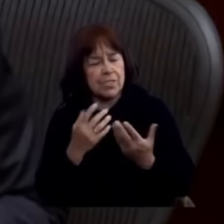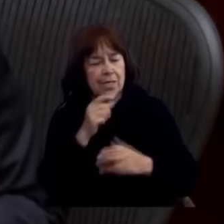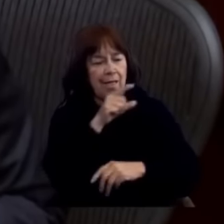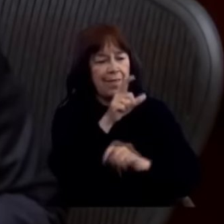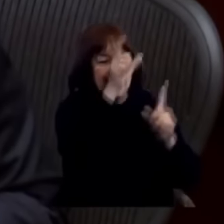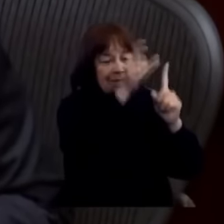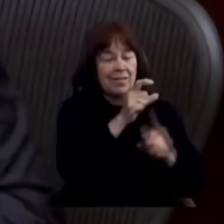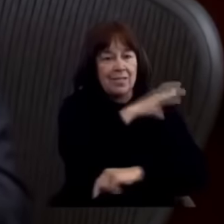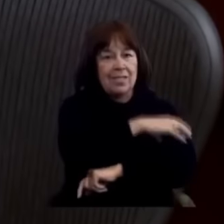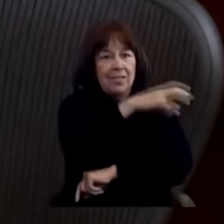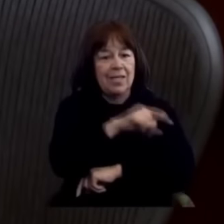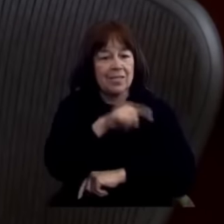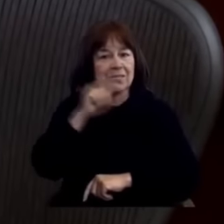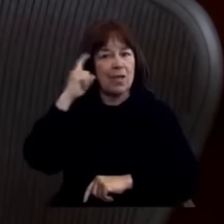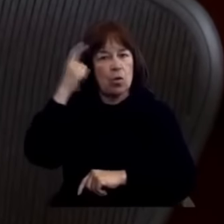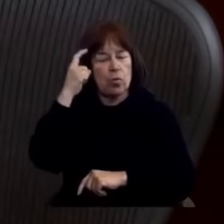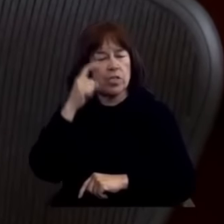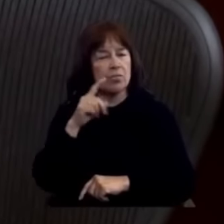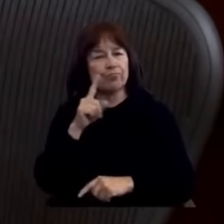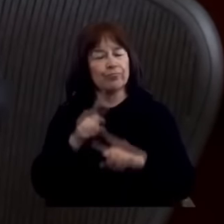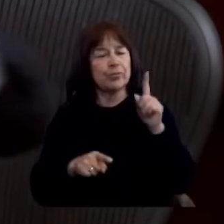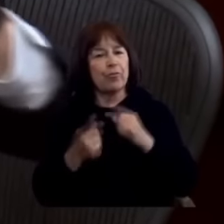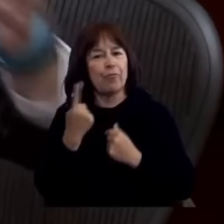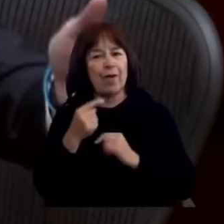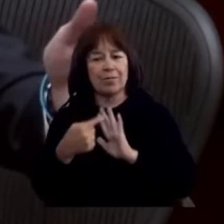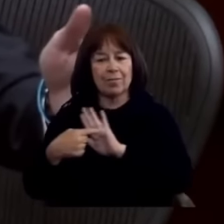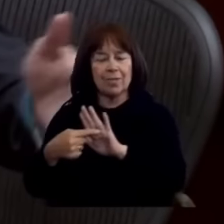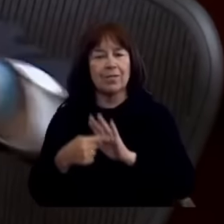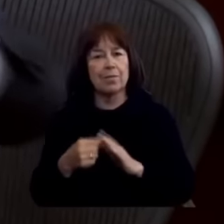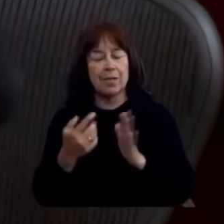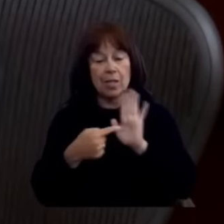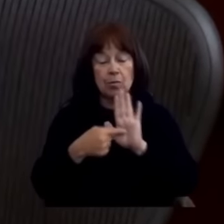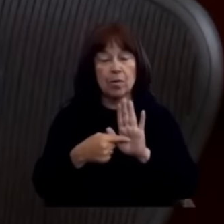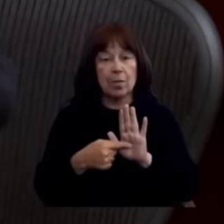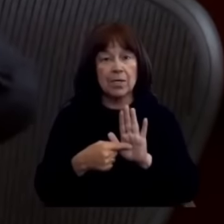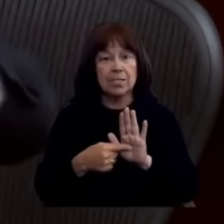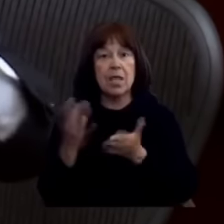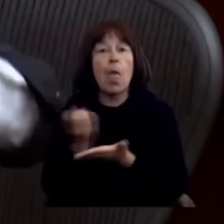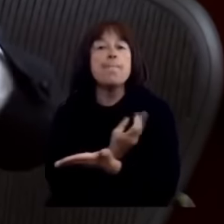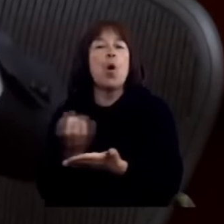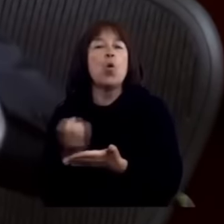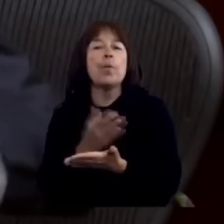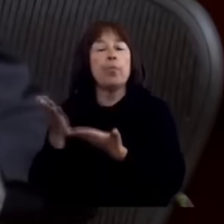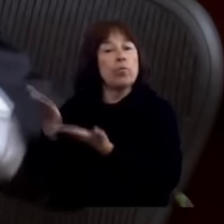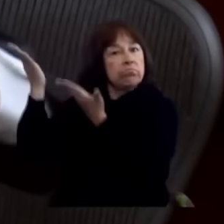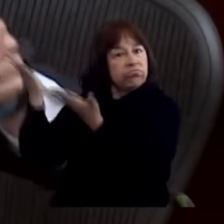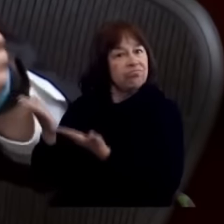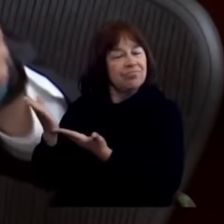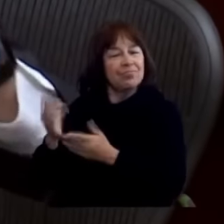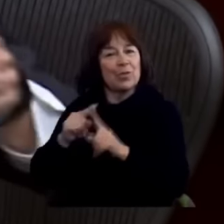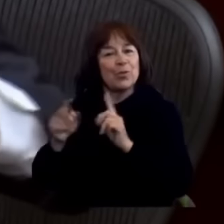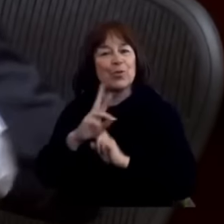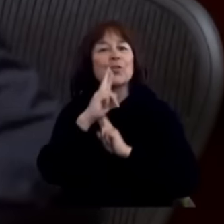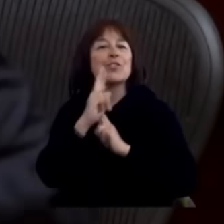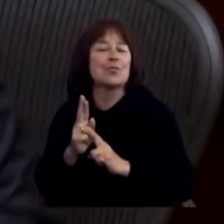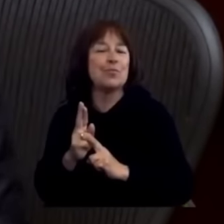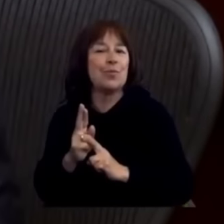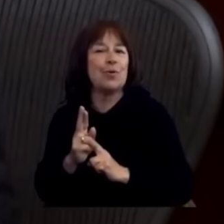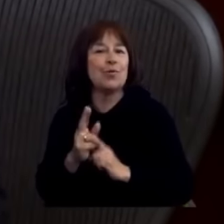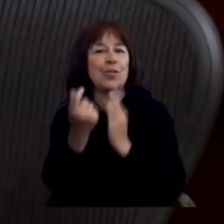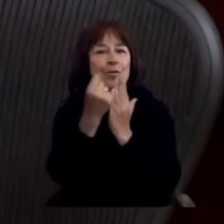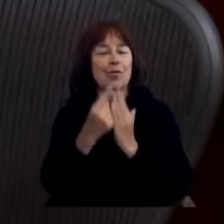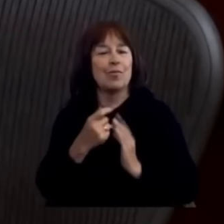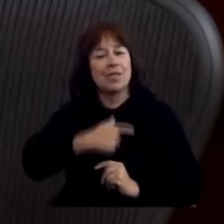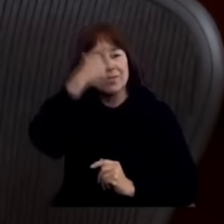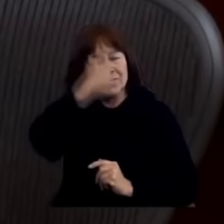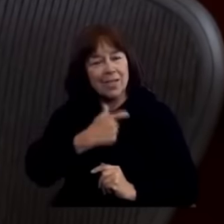de este gobierno, que no tienen la capacidad de dar la cara. Vienen a hacer una presentación en PowerPoint, pero no responden los cuestionamientos serios de los